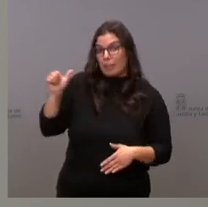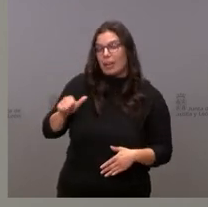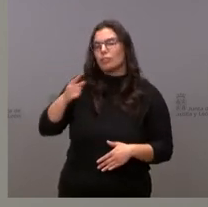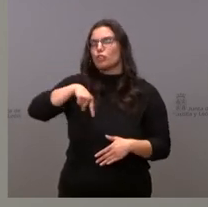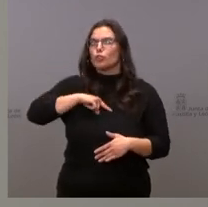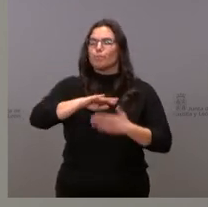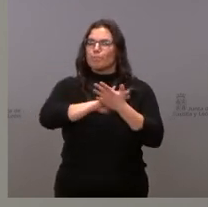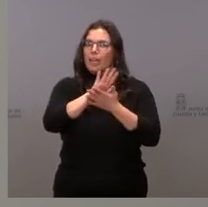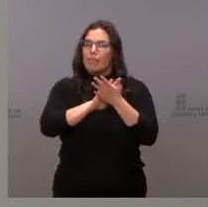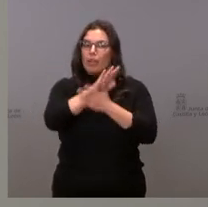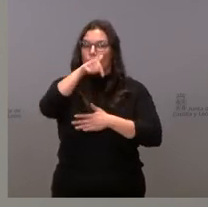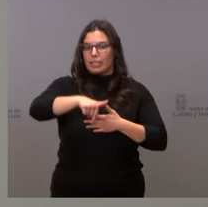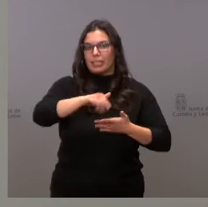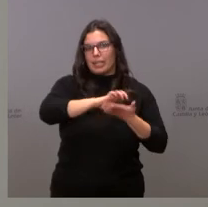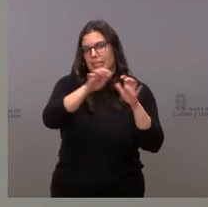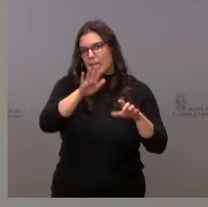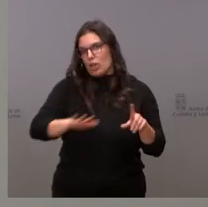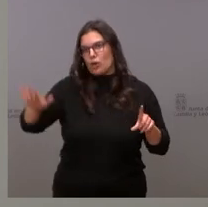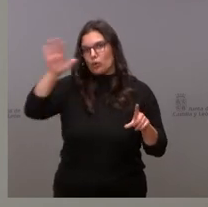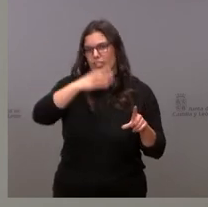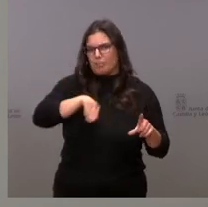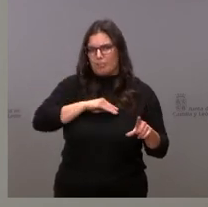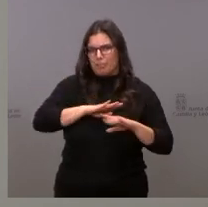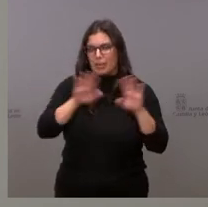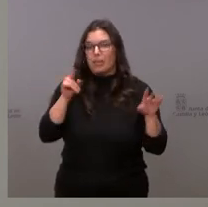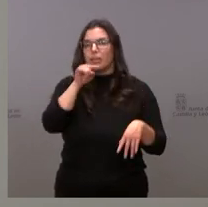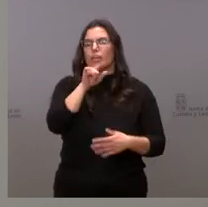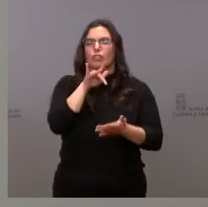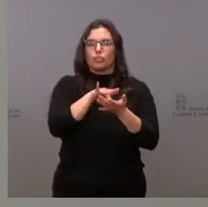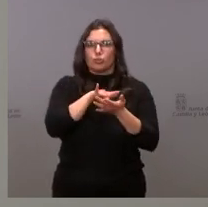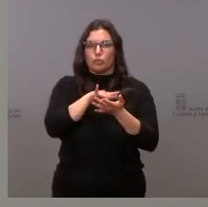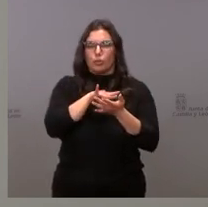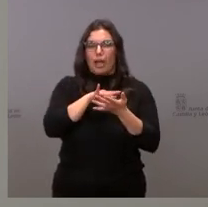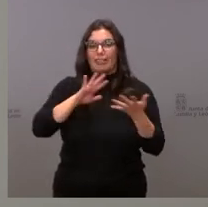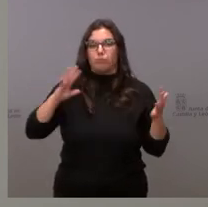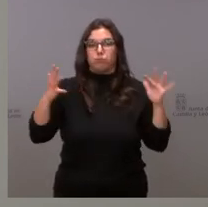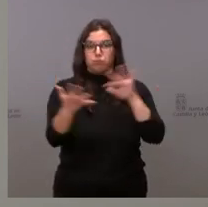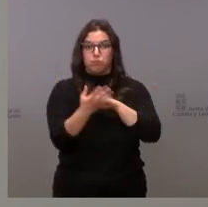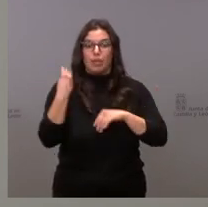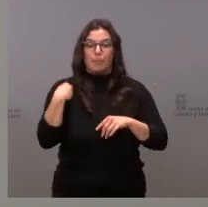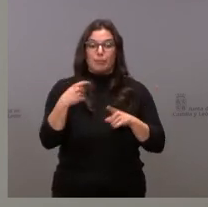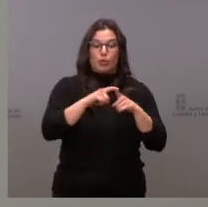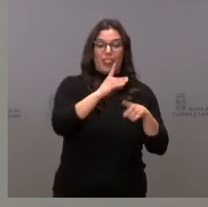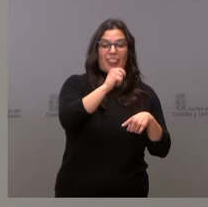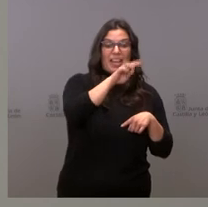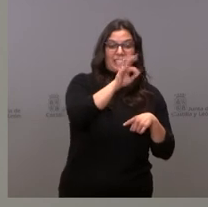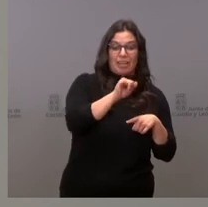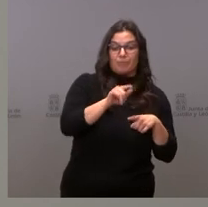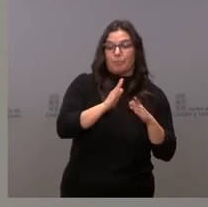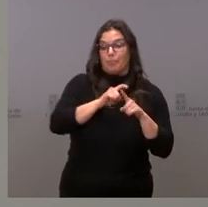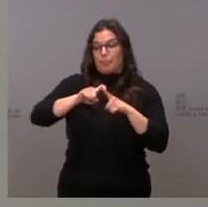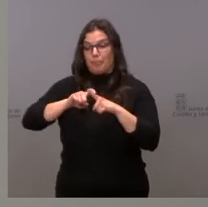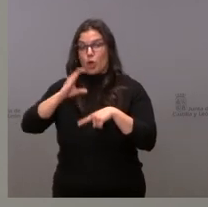que castilla idioma no en todo el territorio nacional ha sufrido una transición entre la cepa delta y la cepa omicron quizá